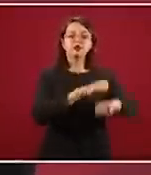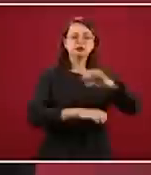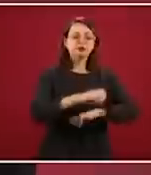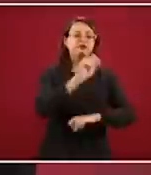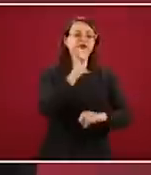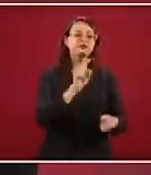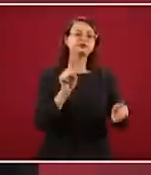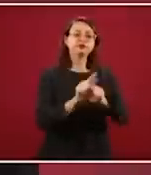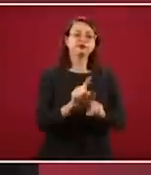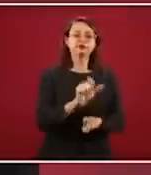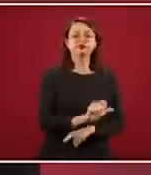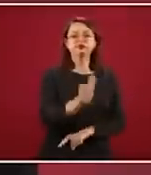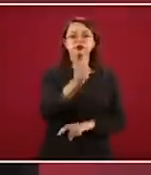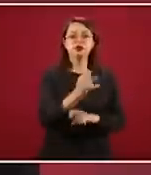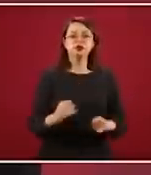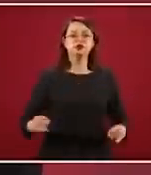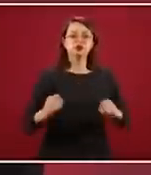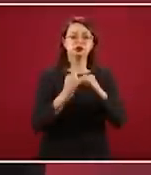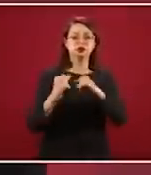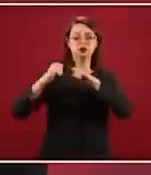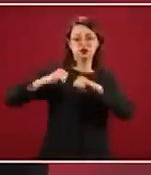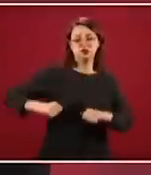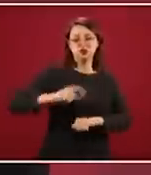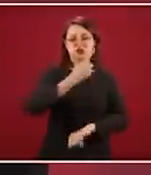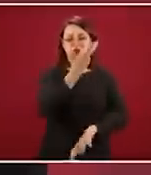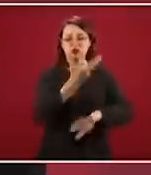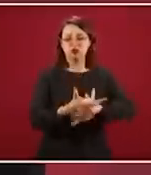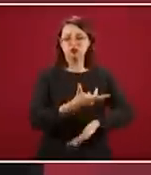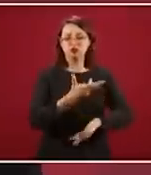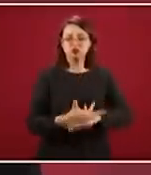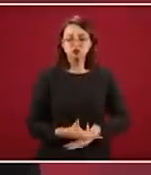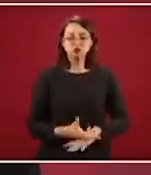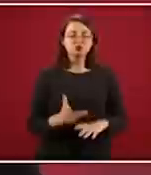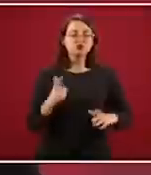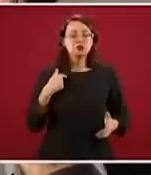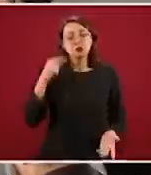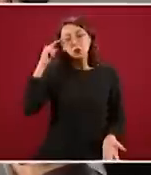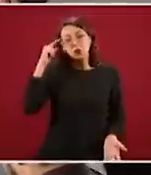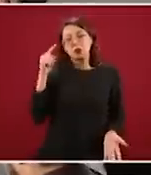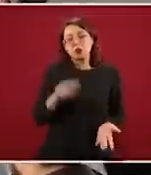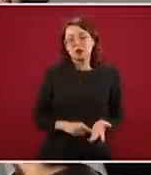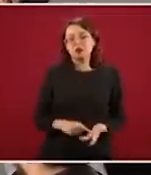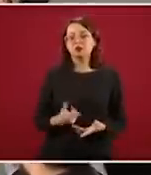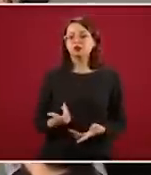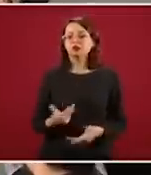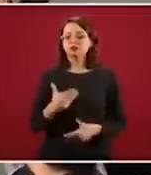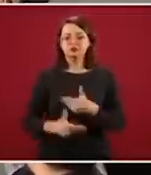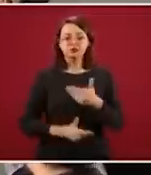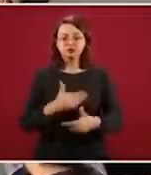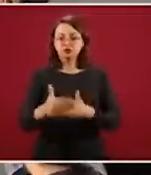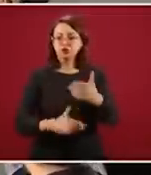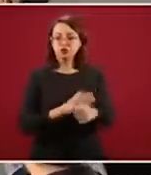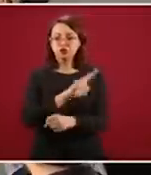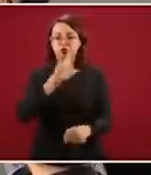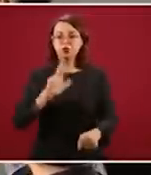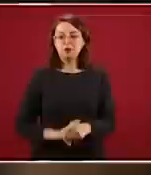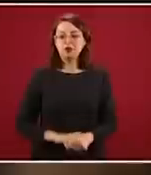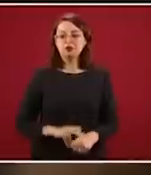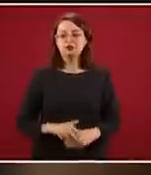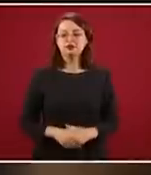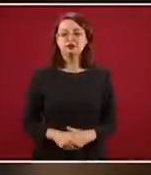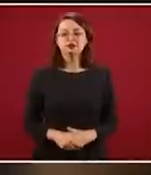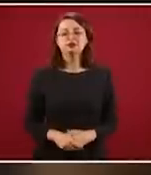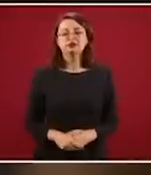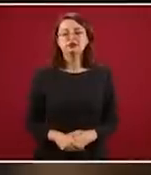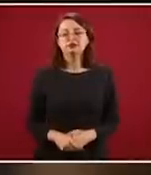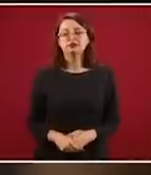otras instancias norteamericanas. Me parece un procedimiento regular. ¿Qué indicios se tienen, secretario? Se habla de